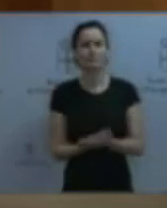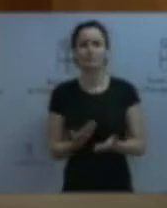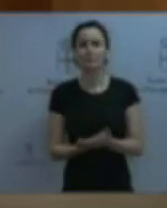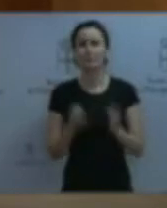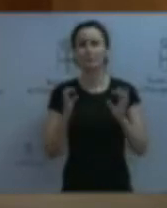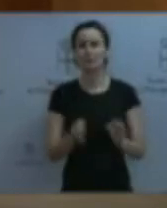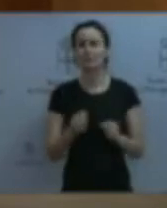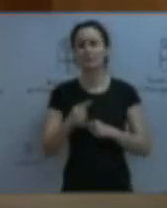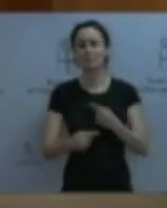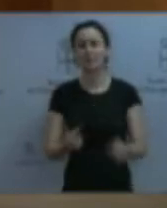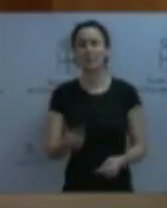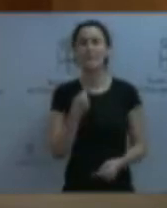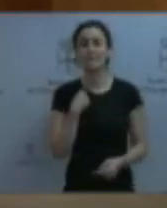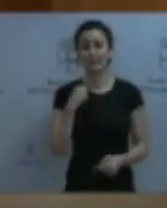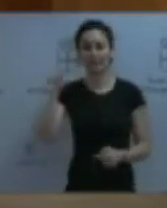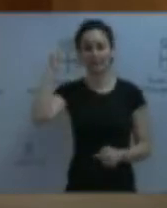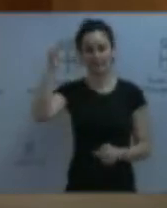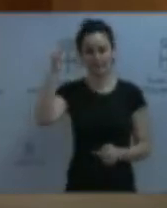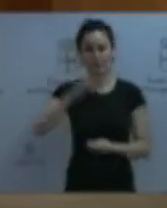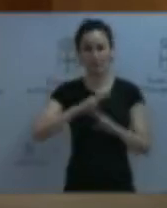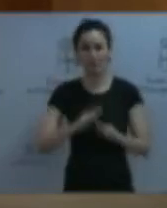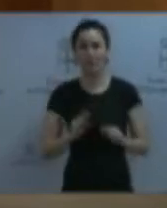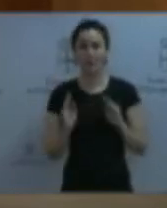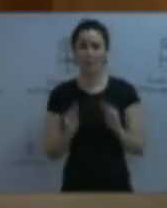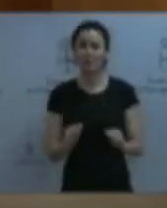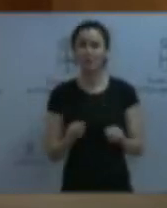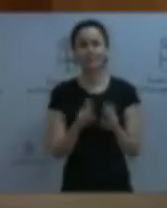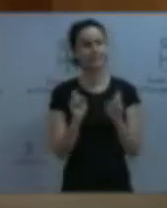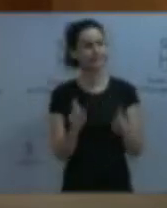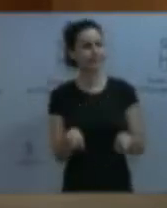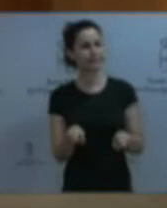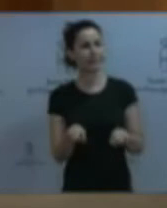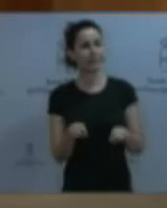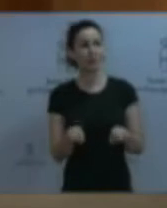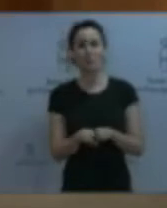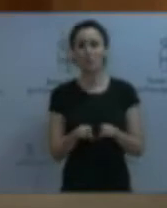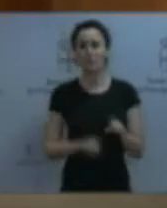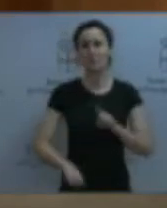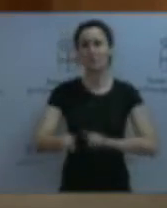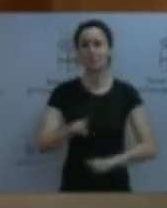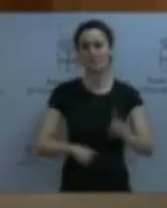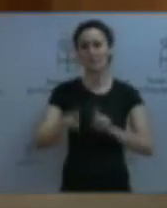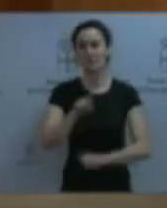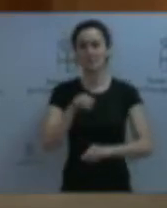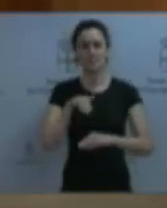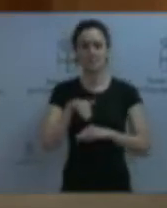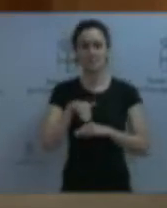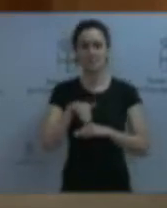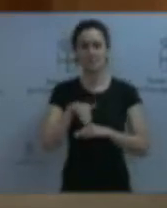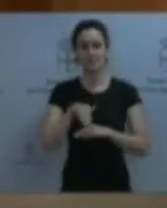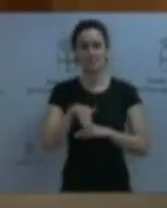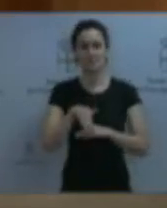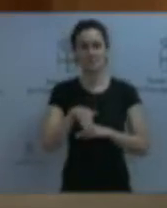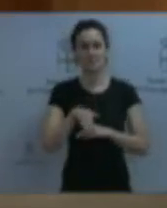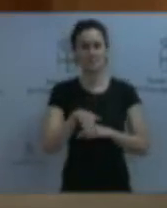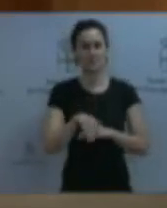techo, la inacción de su política la sitúa en una pendiente resbaladiza que conduce vertiginosamente a que esa